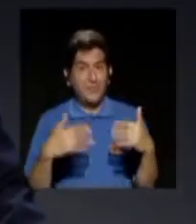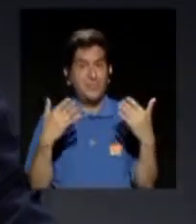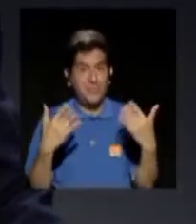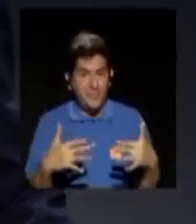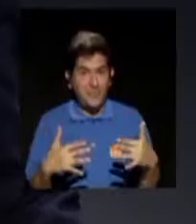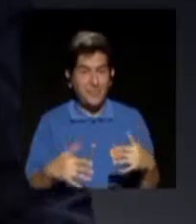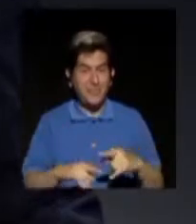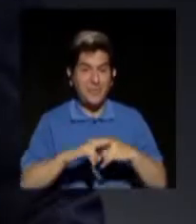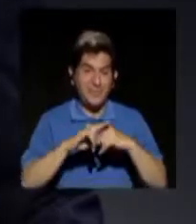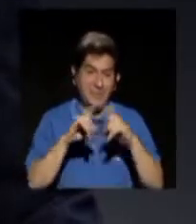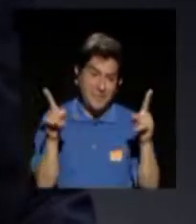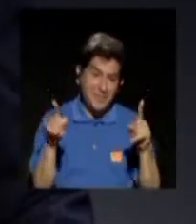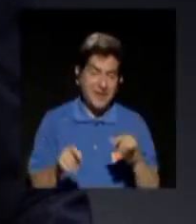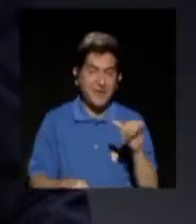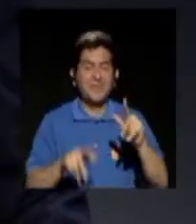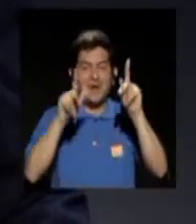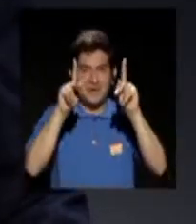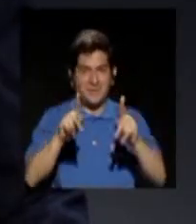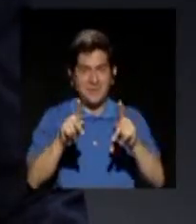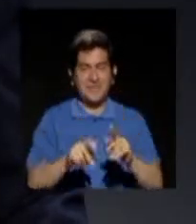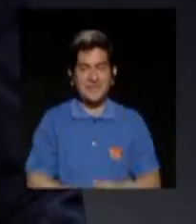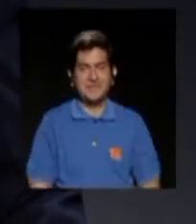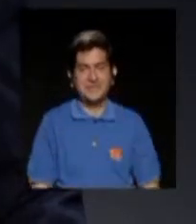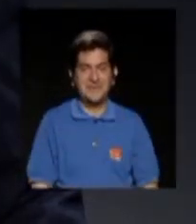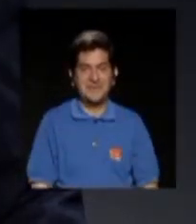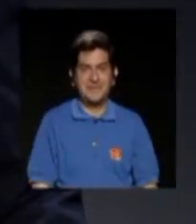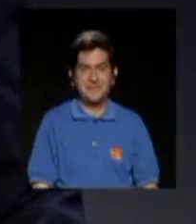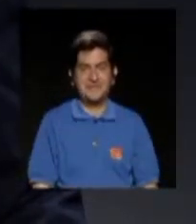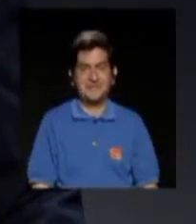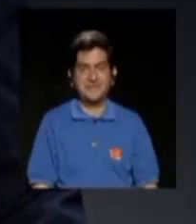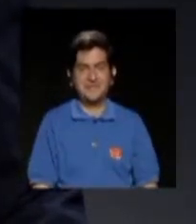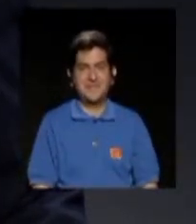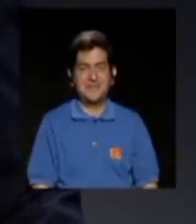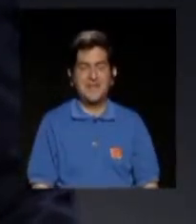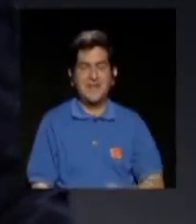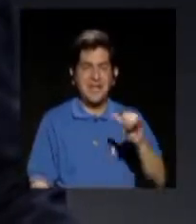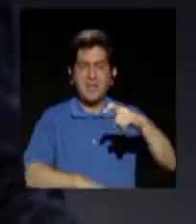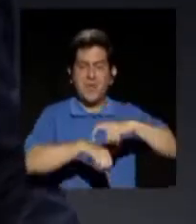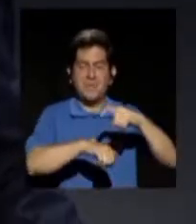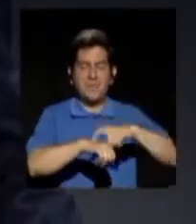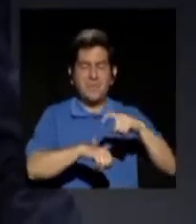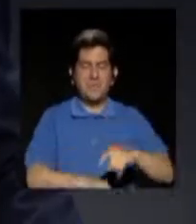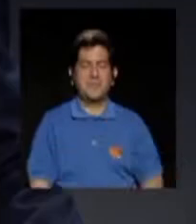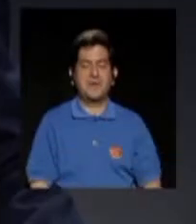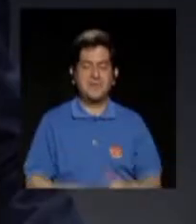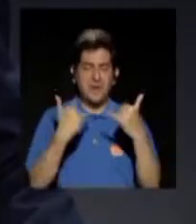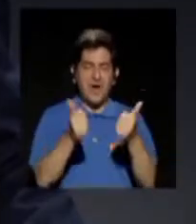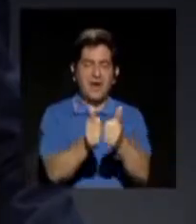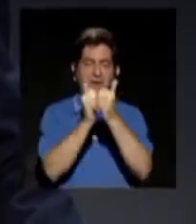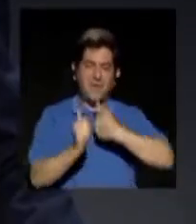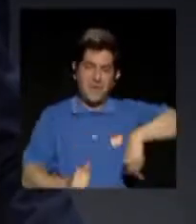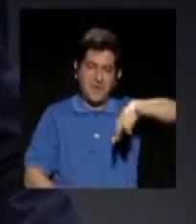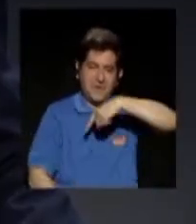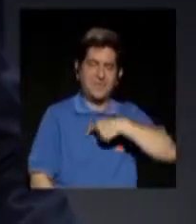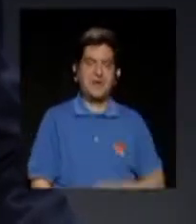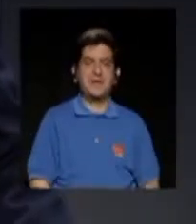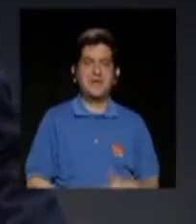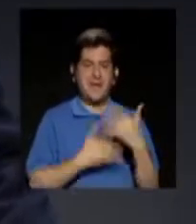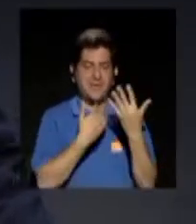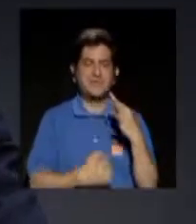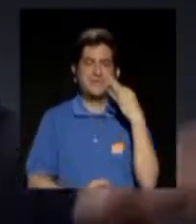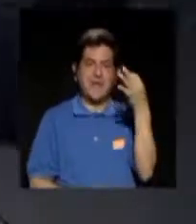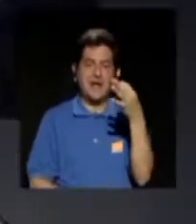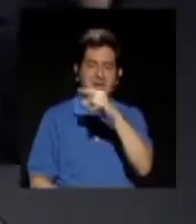dicho, tenemos que decirle a las amigas y amigos que en los mismos tiempos y circunstancias en que nos acompañaron esta semana, esperamos que lo